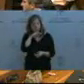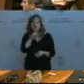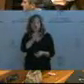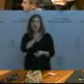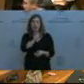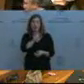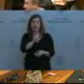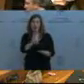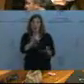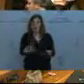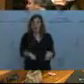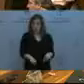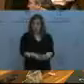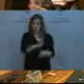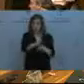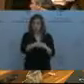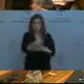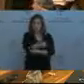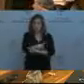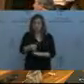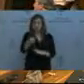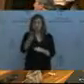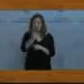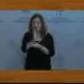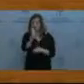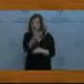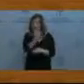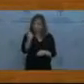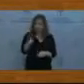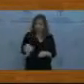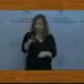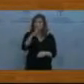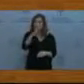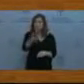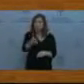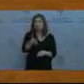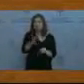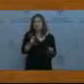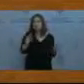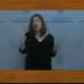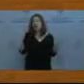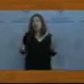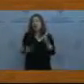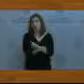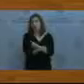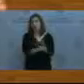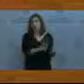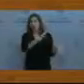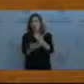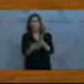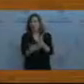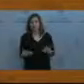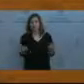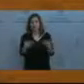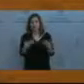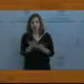haya aceptado la enmienda de Ciudadanos, que ya se haya presentado esta transaccional, porque indudablemente cambia radicalmente el texto de la proposición